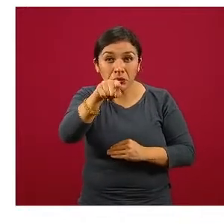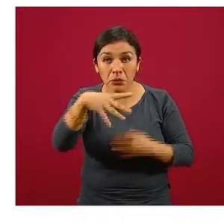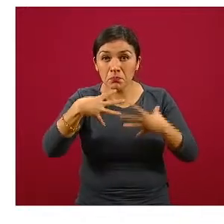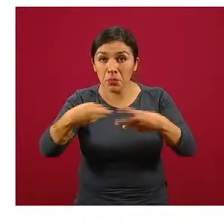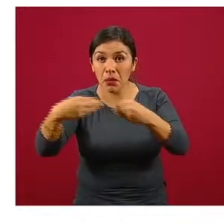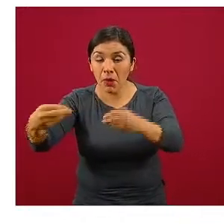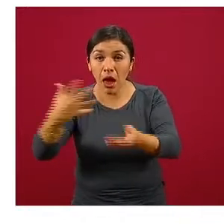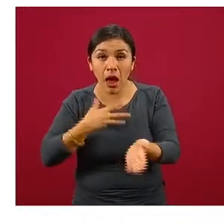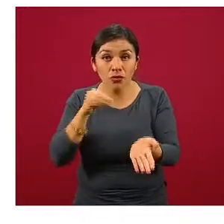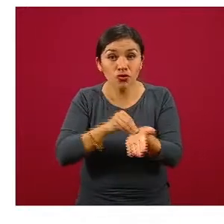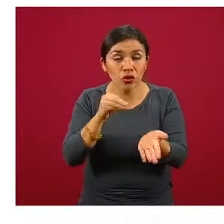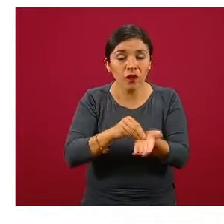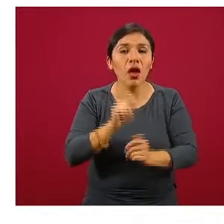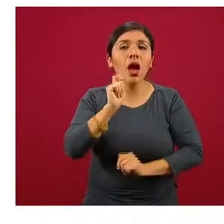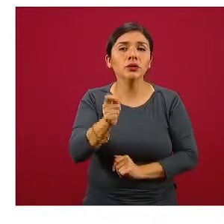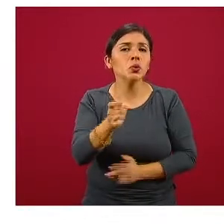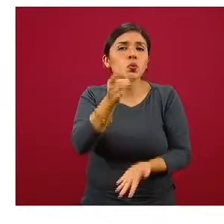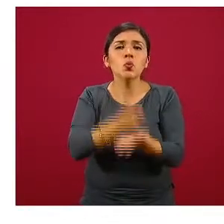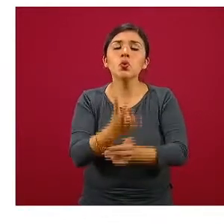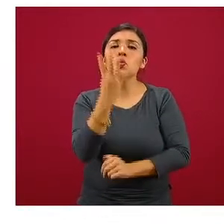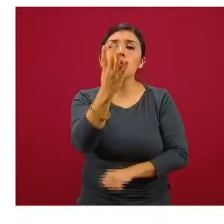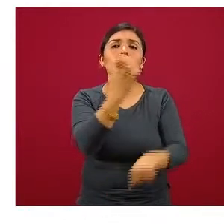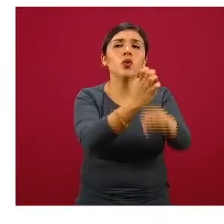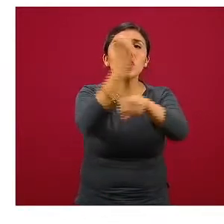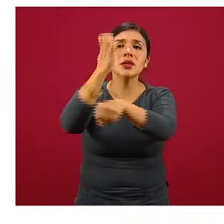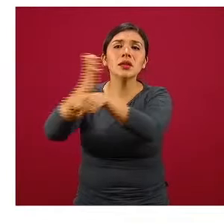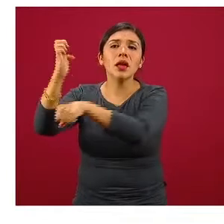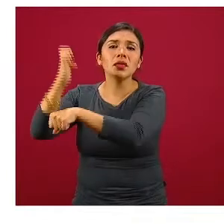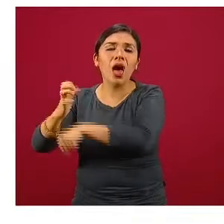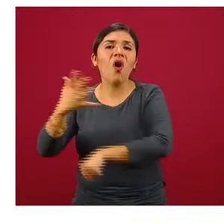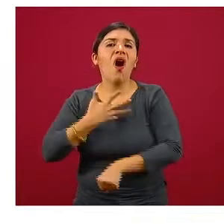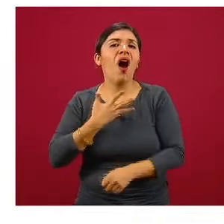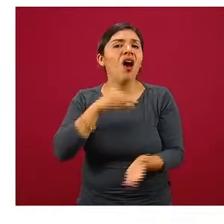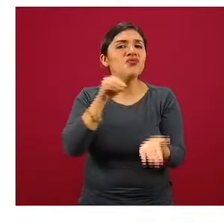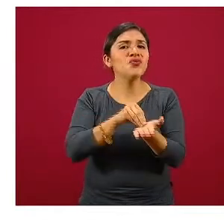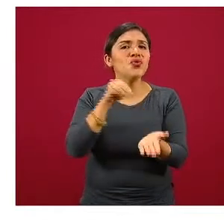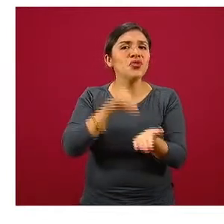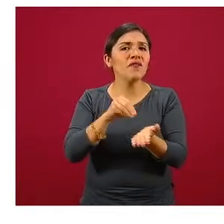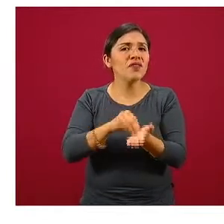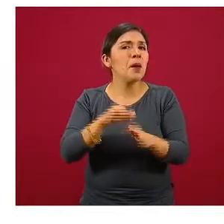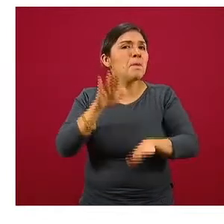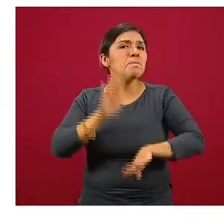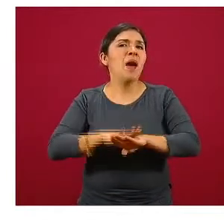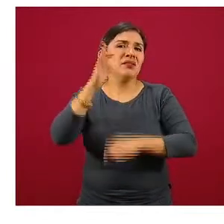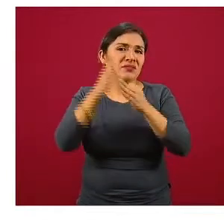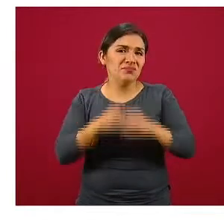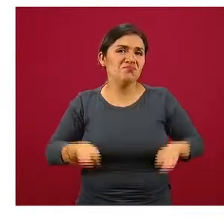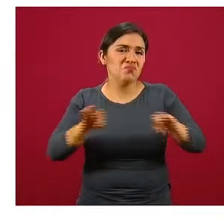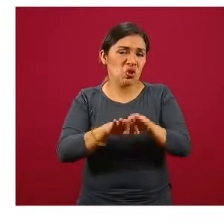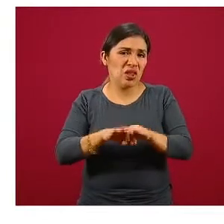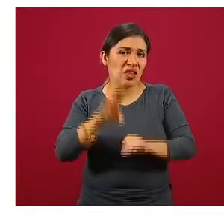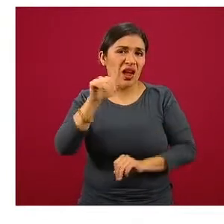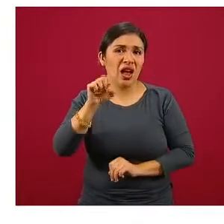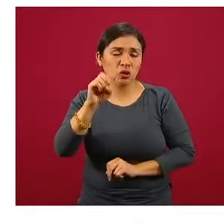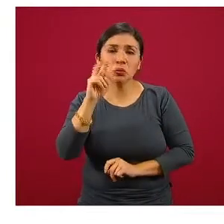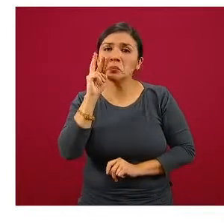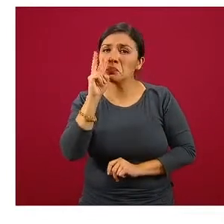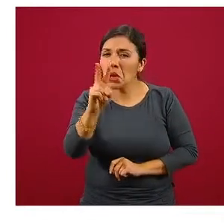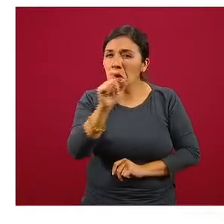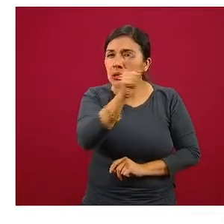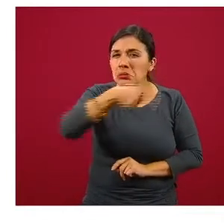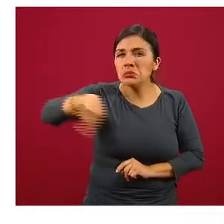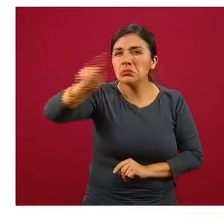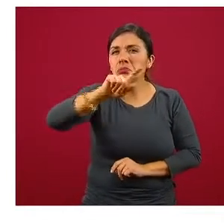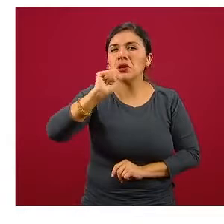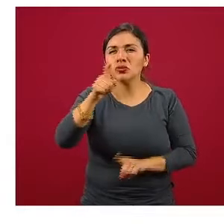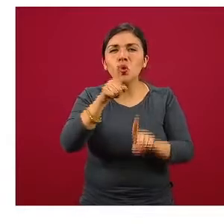epidemia activa, son solamente 4 estados los que mantienen, digamos, esa carga importante de casos, y los podemos ver representados